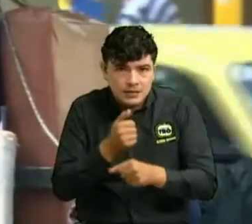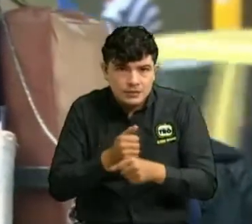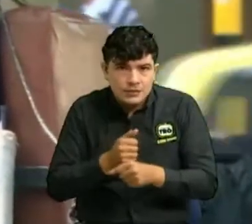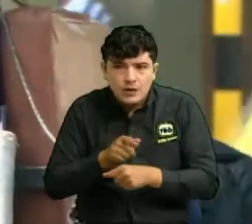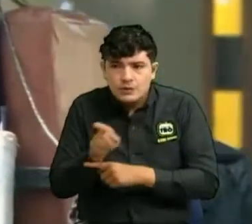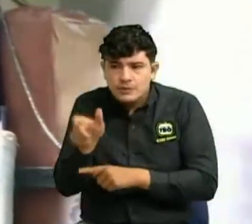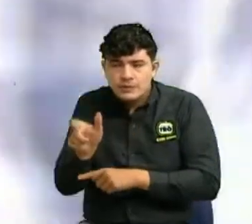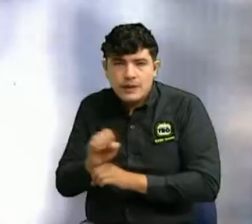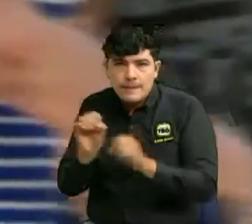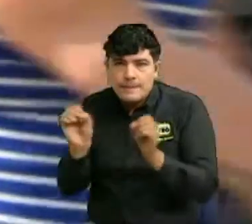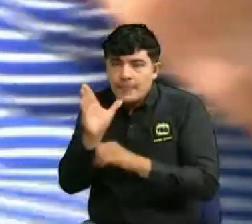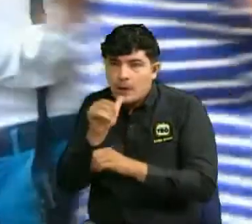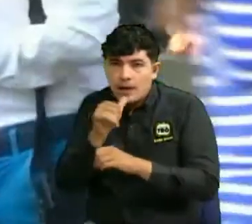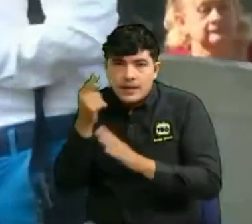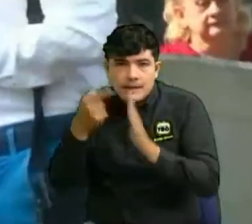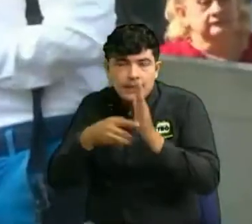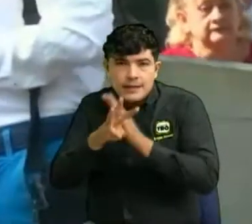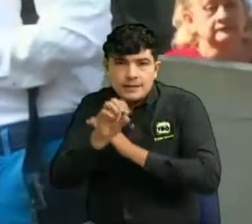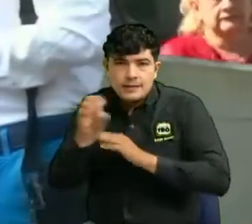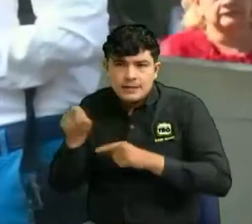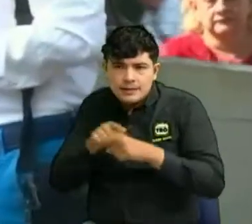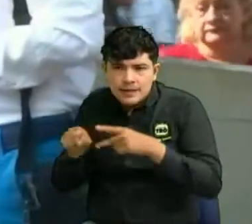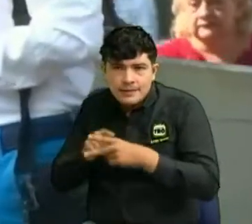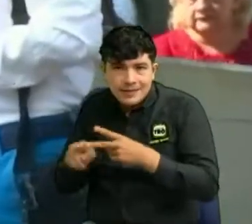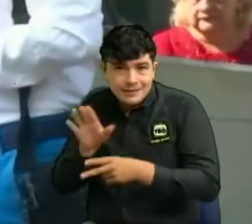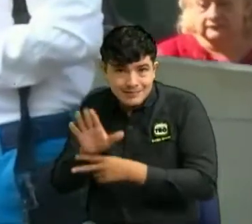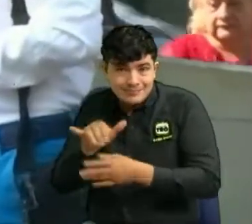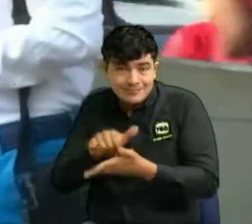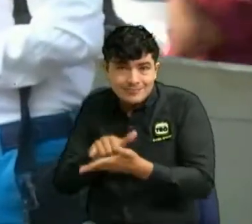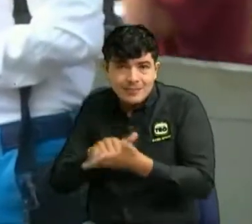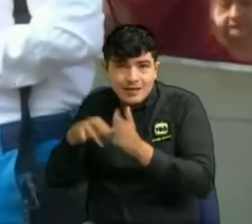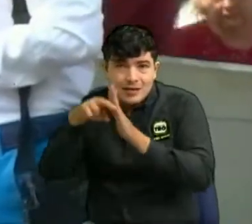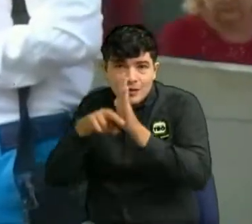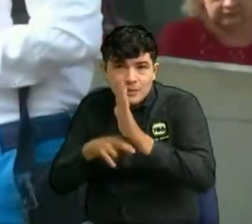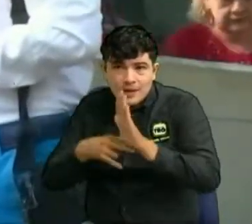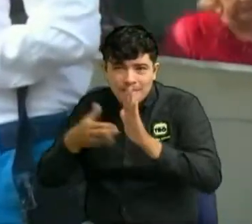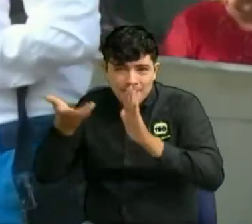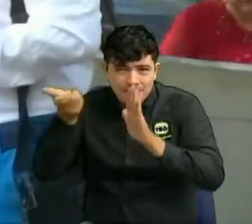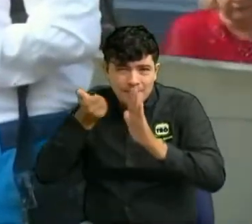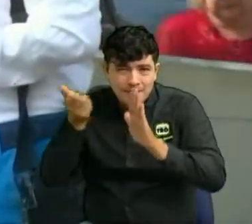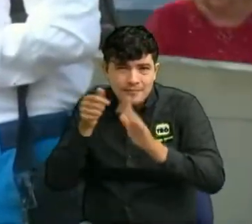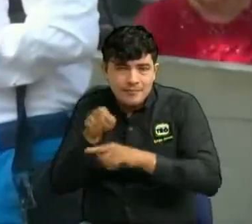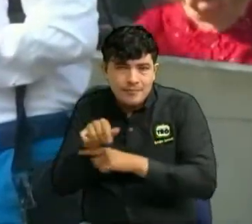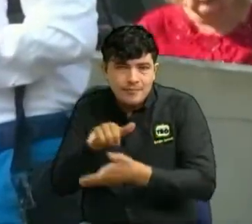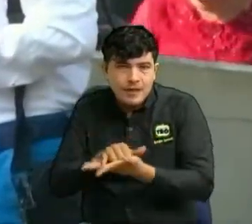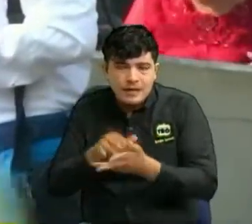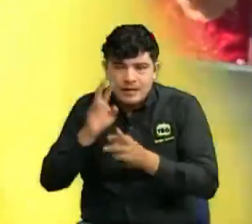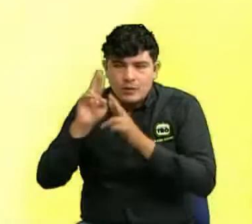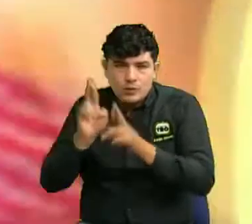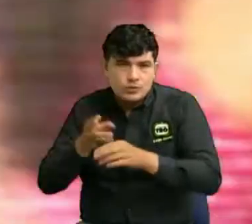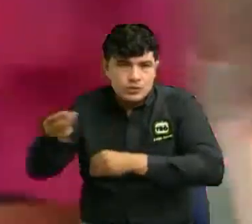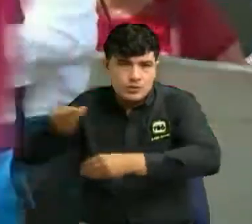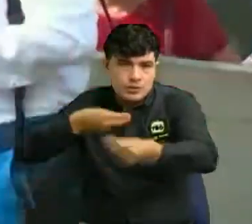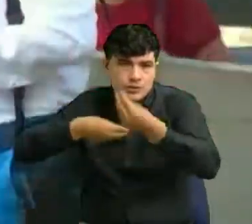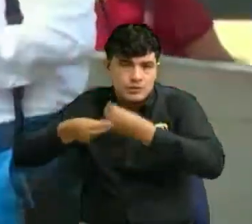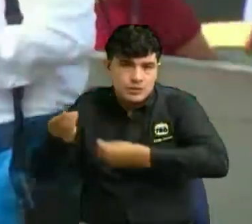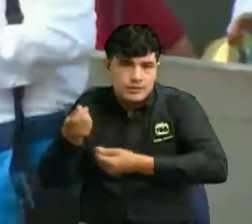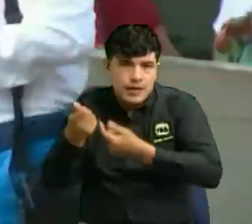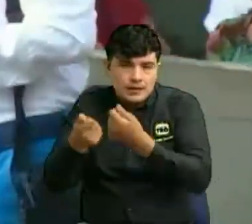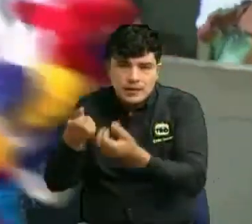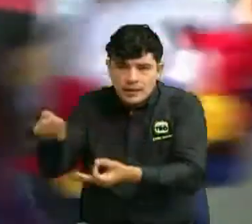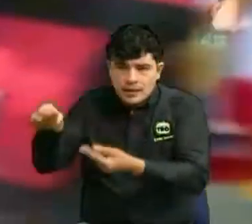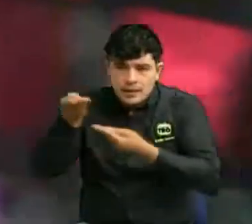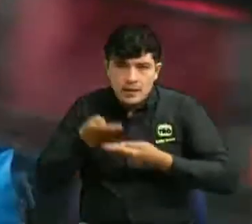las 1.300 semanas, en el régimen de prima media con prestación definida, se reclama la indemnización sustitutiva. Y